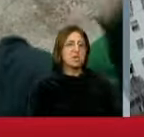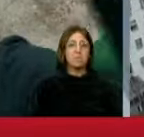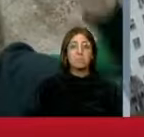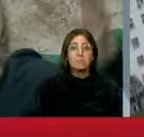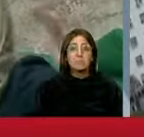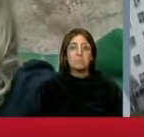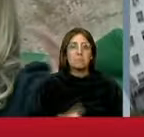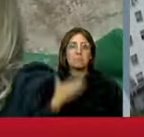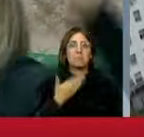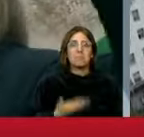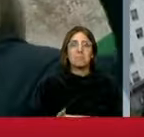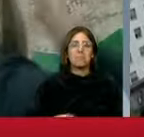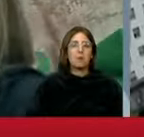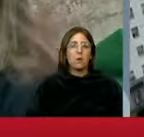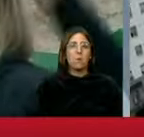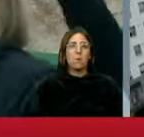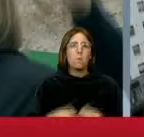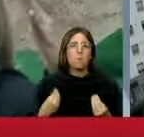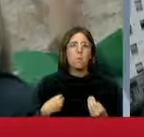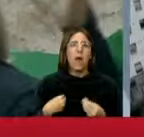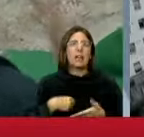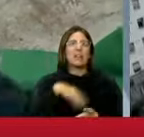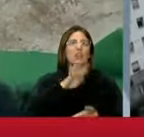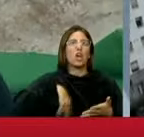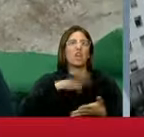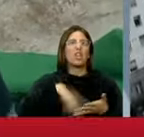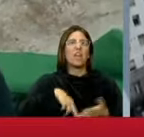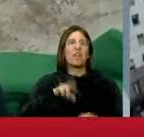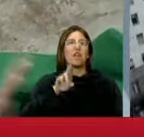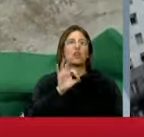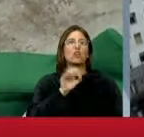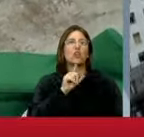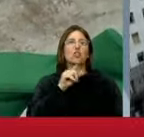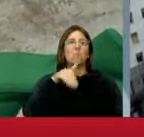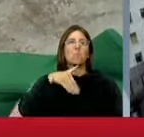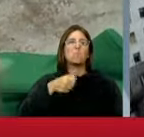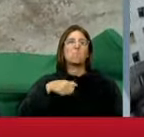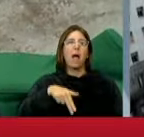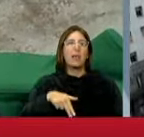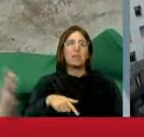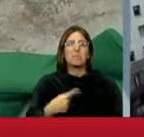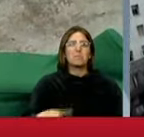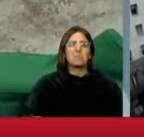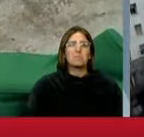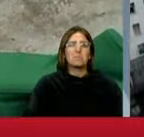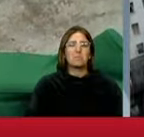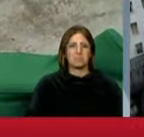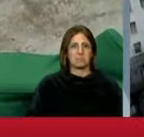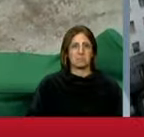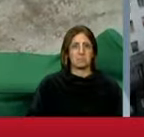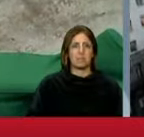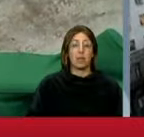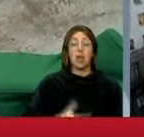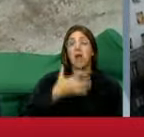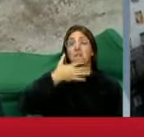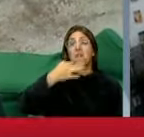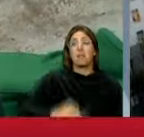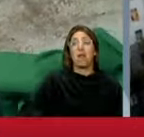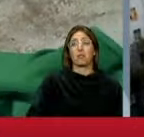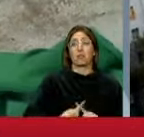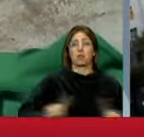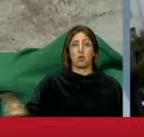¿no? Claro. O a espaldas al pueblo, o en contra de los intereses del pueblo, etcétera, etcétera, ¿no? Esta mañana no le